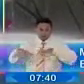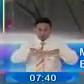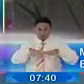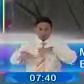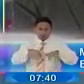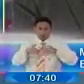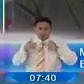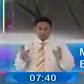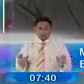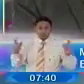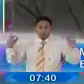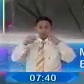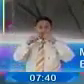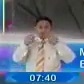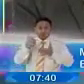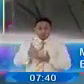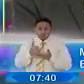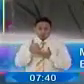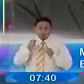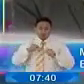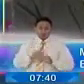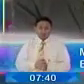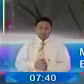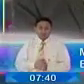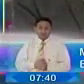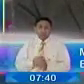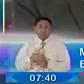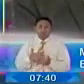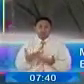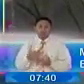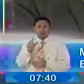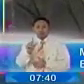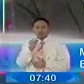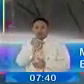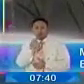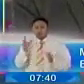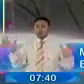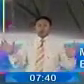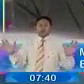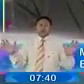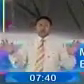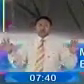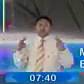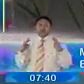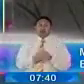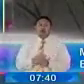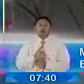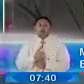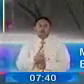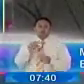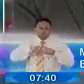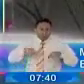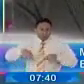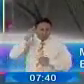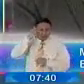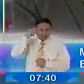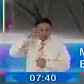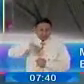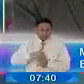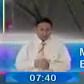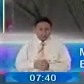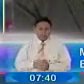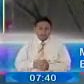esos puentes y servimos a la gente. Son obras pequeñas que no se les hace mucha rimbombancia, pero nosotros lo que sí creemos es que estamos